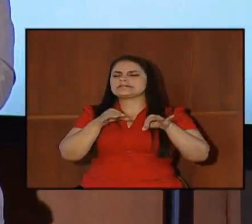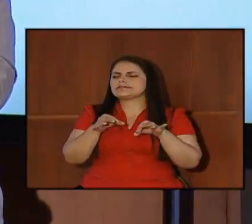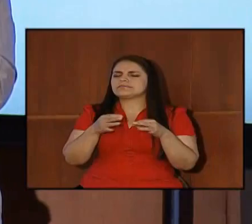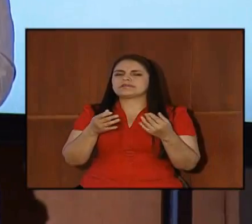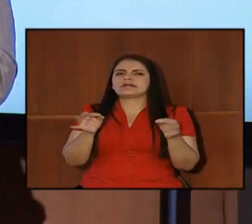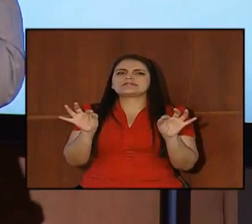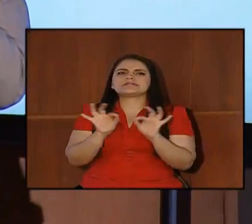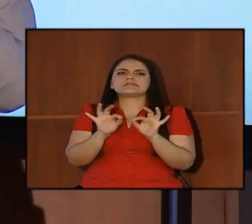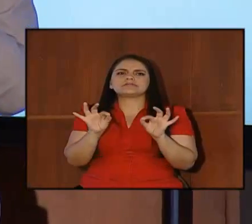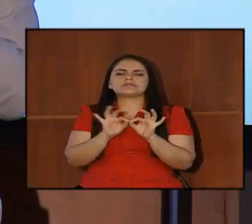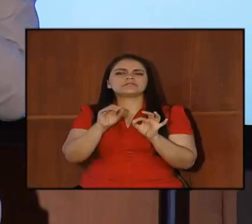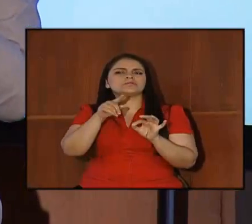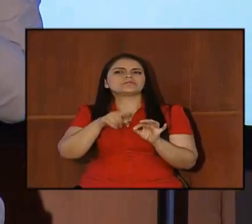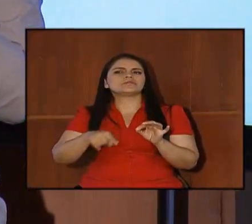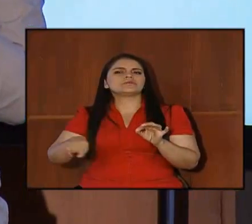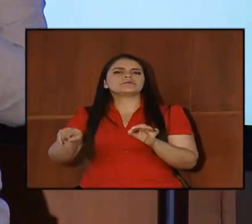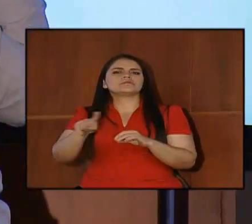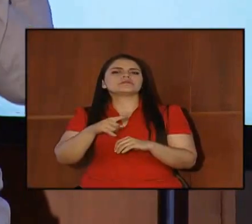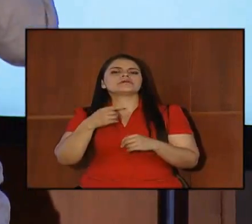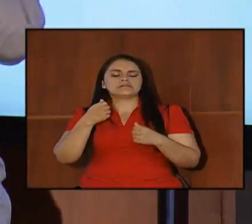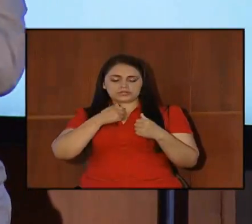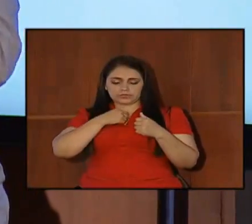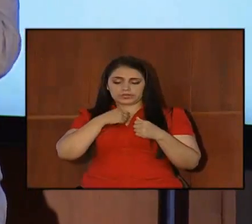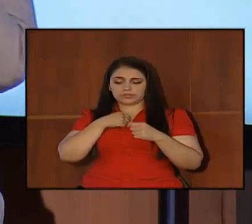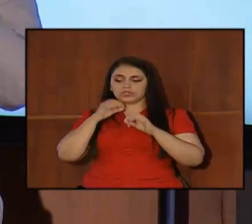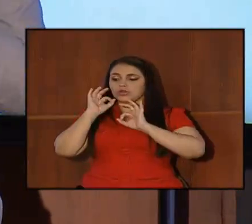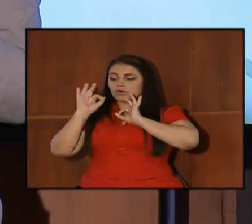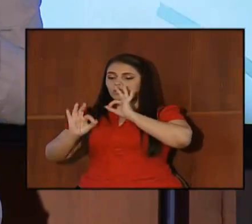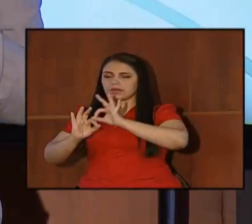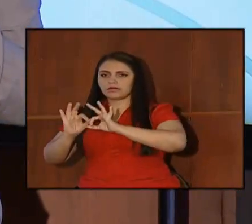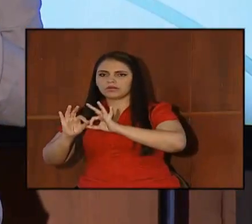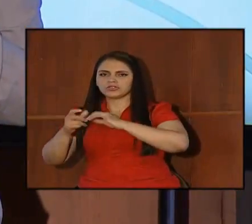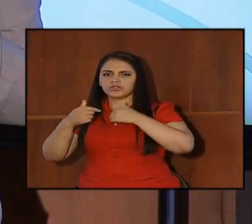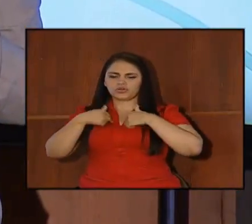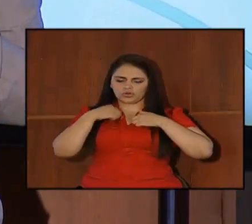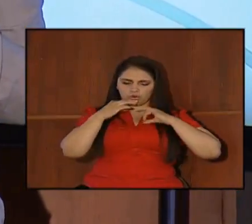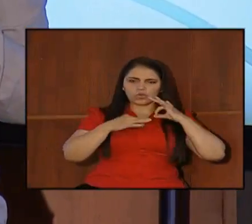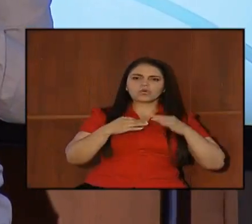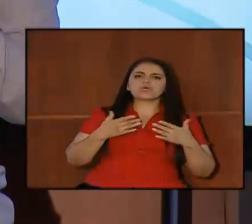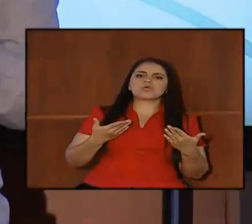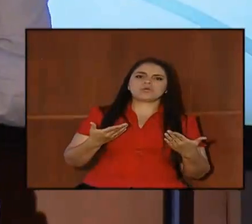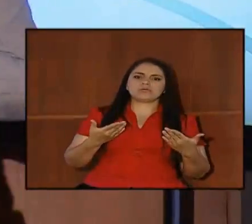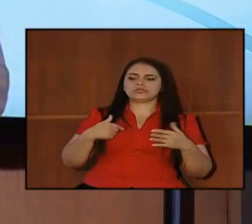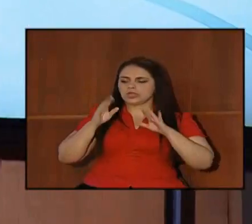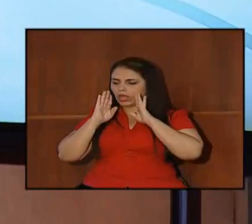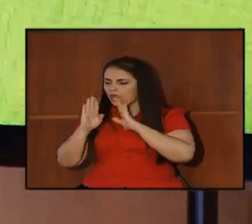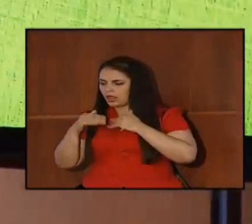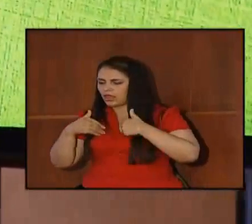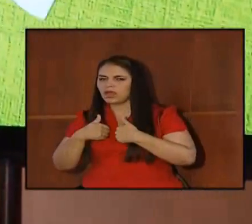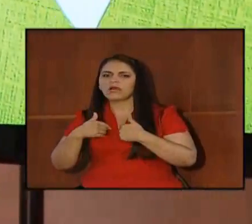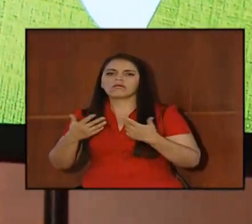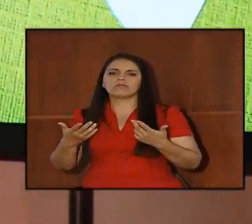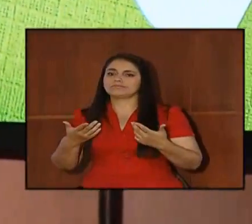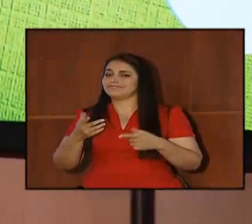como cuidadores nos vamos a cuidar para seguir cuidando a nuestros familiares, ¿sí?